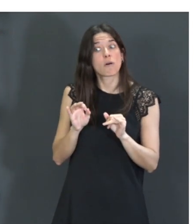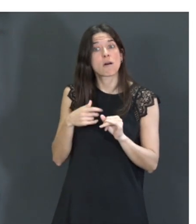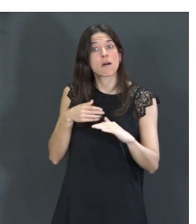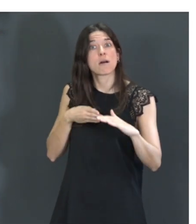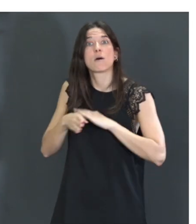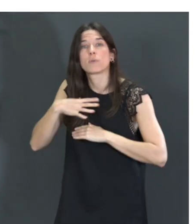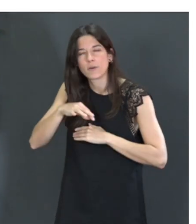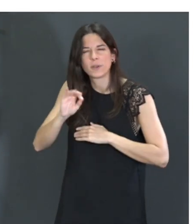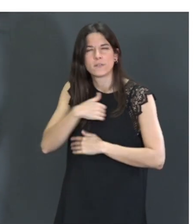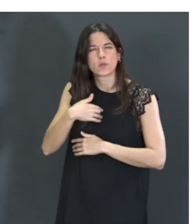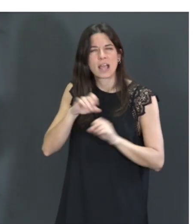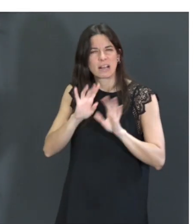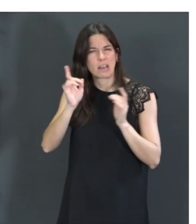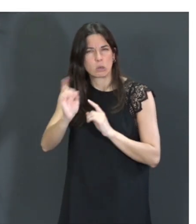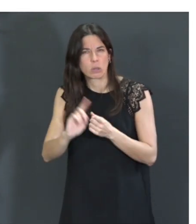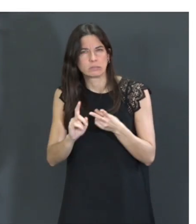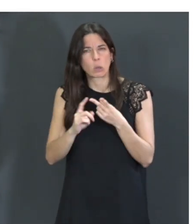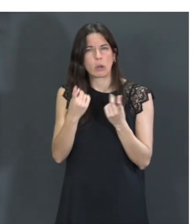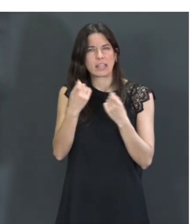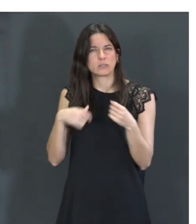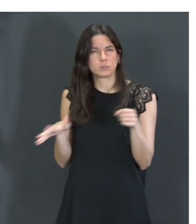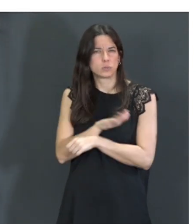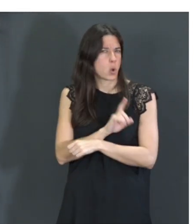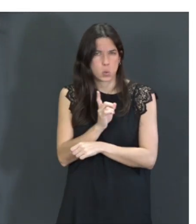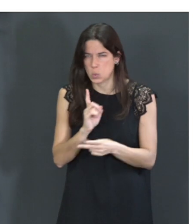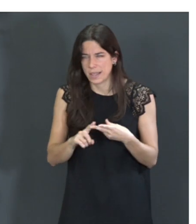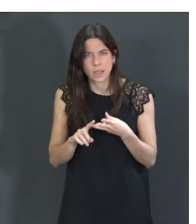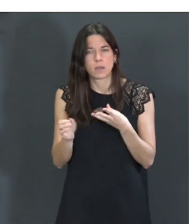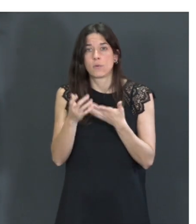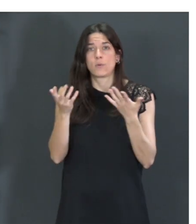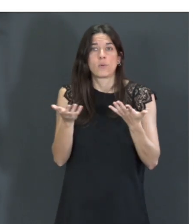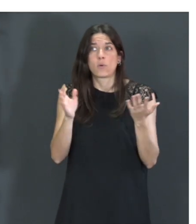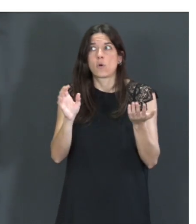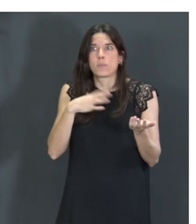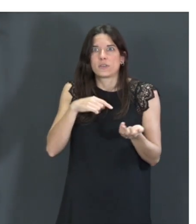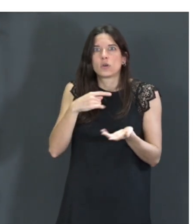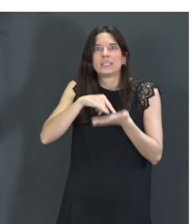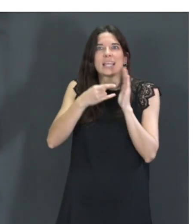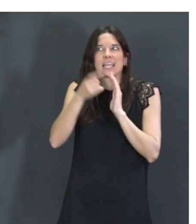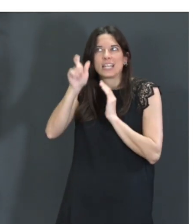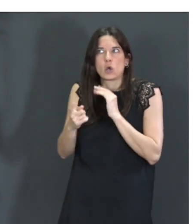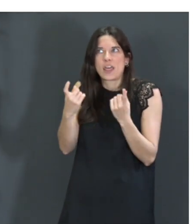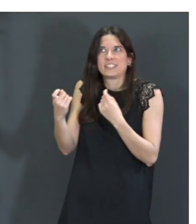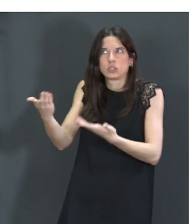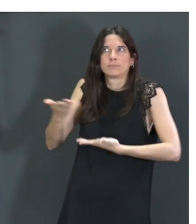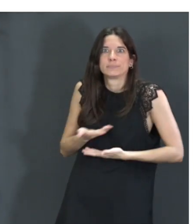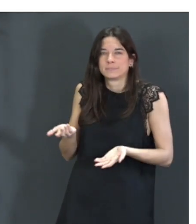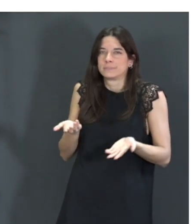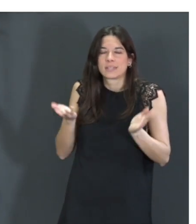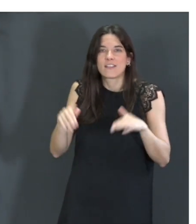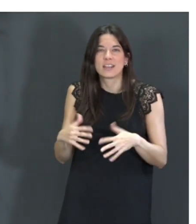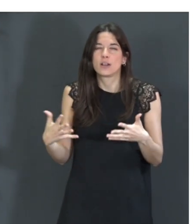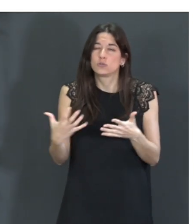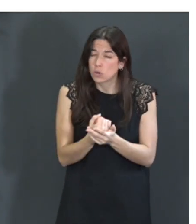claras, no responde a todas las necesidades que tiene la persona del cuidador, o necesitas un técnico. Entonces, todo eso yo creo